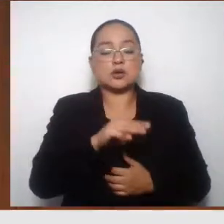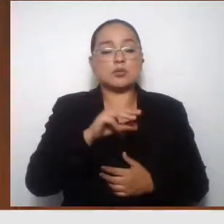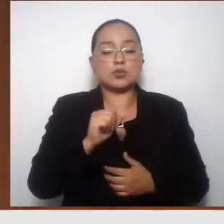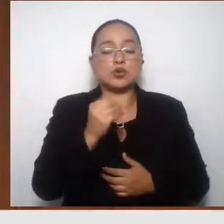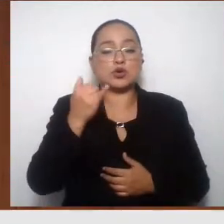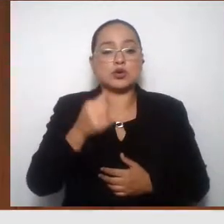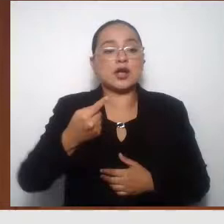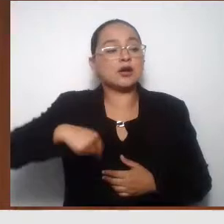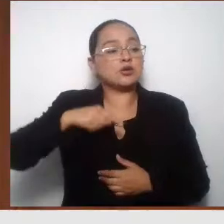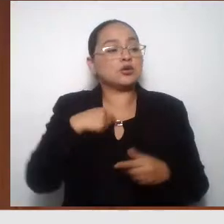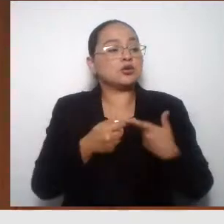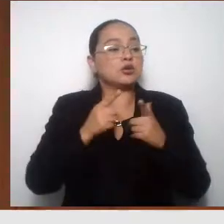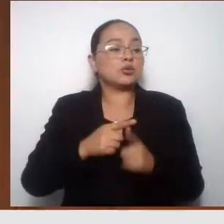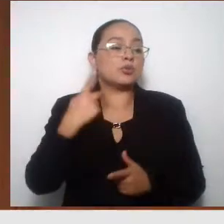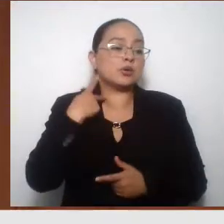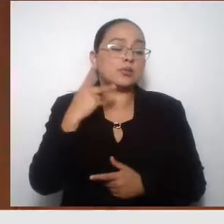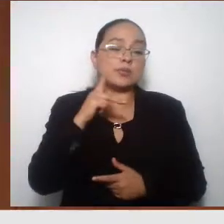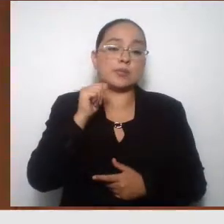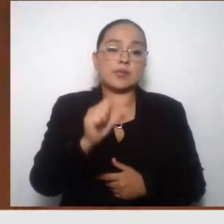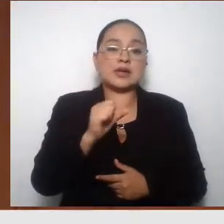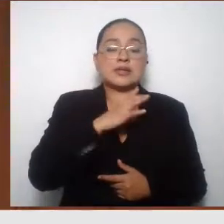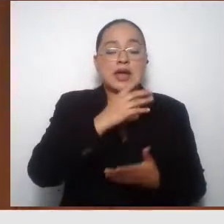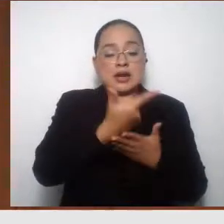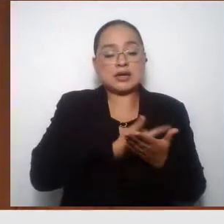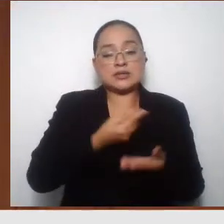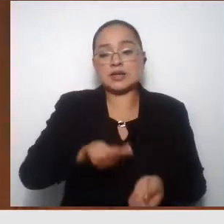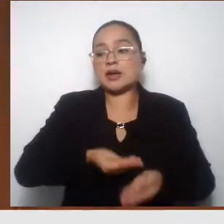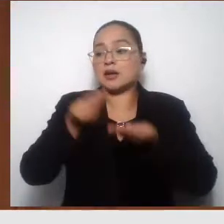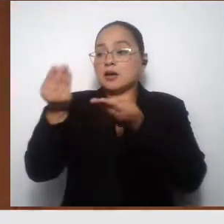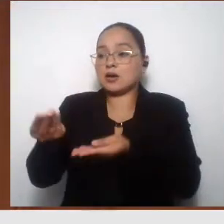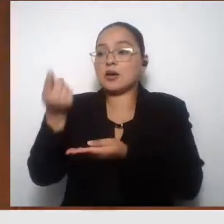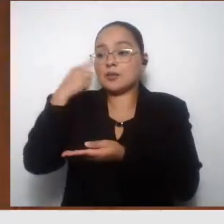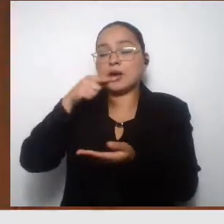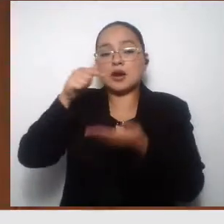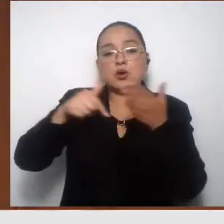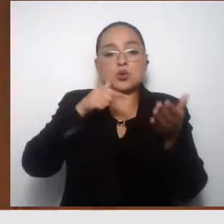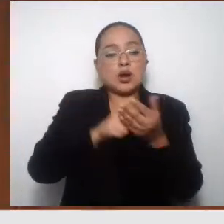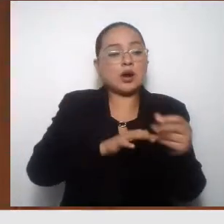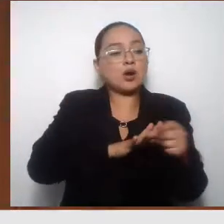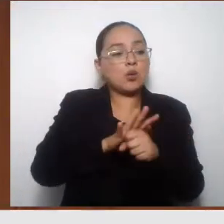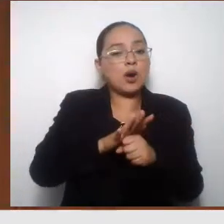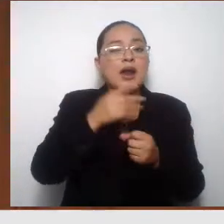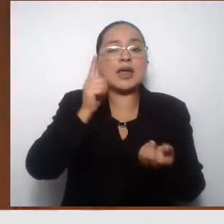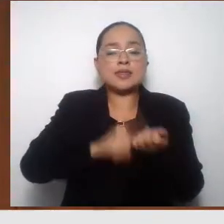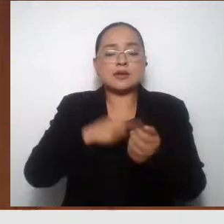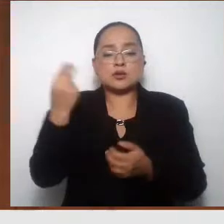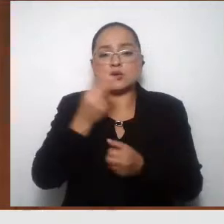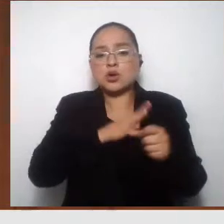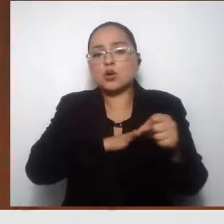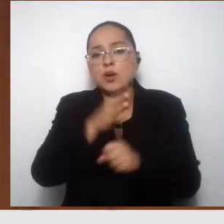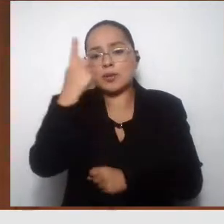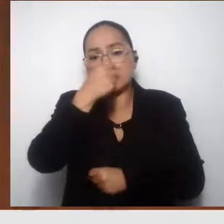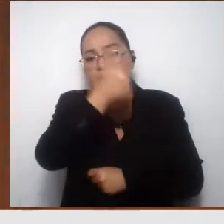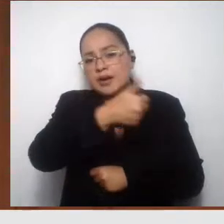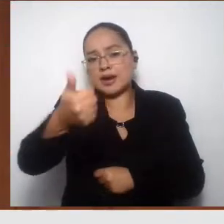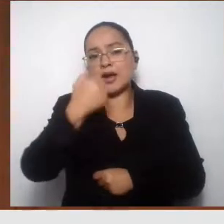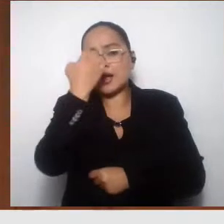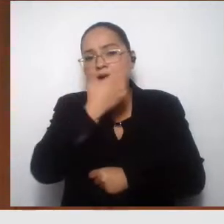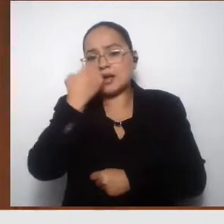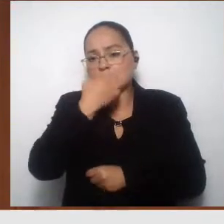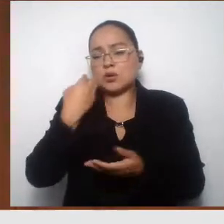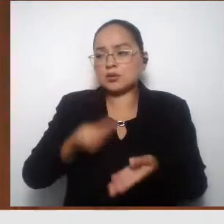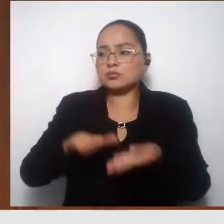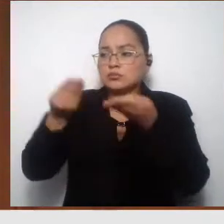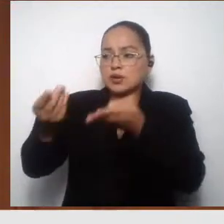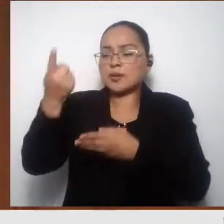Partido Sinaloense le haremos llegar el listado con la ubicación y las necesidades de los planteles educativos para que se